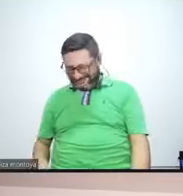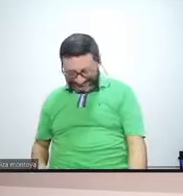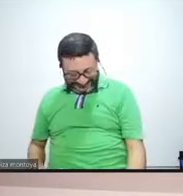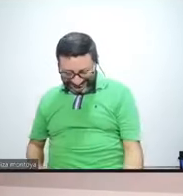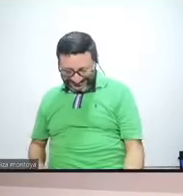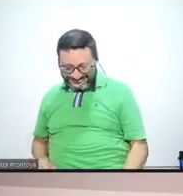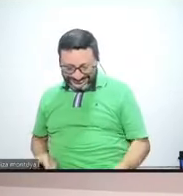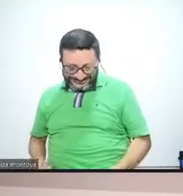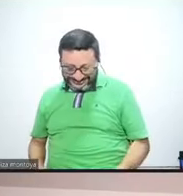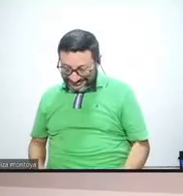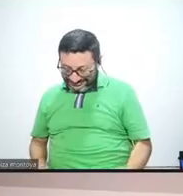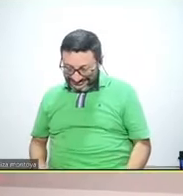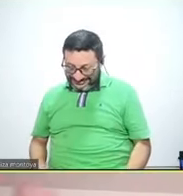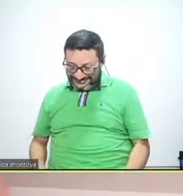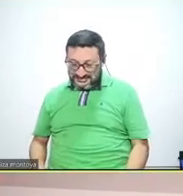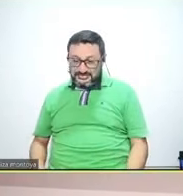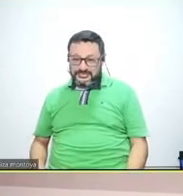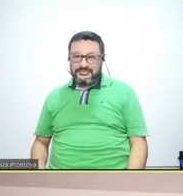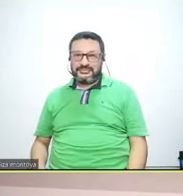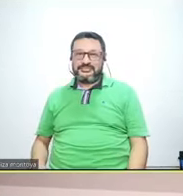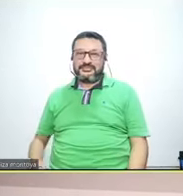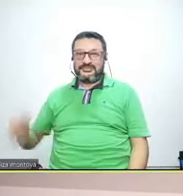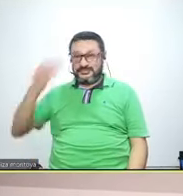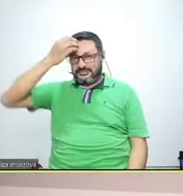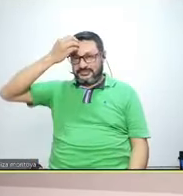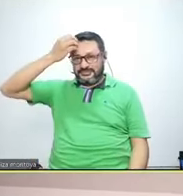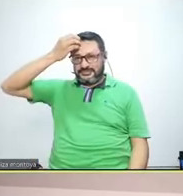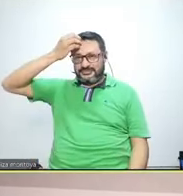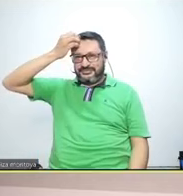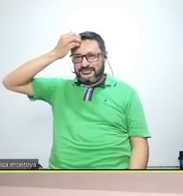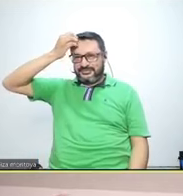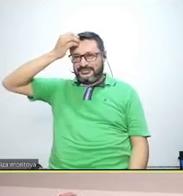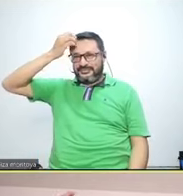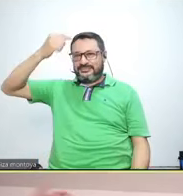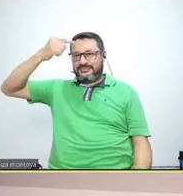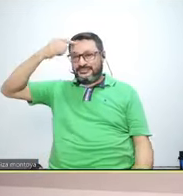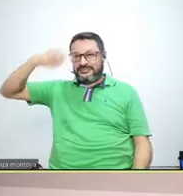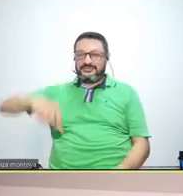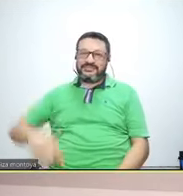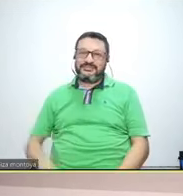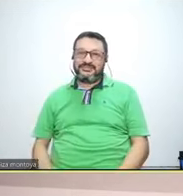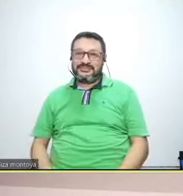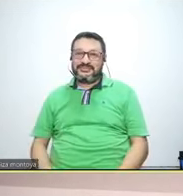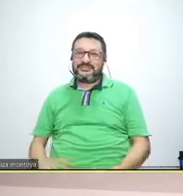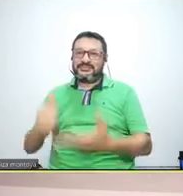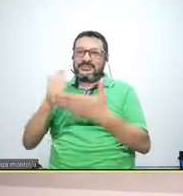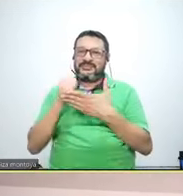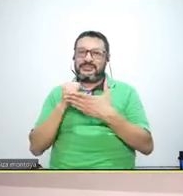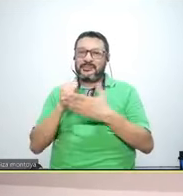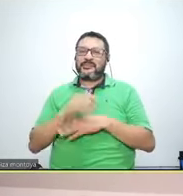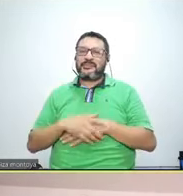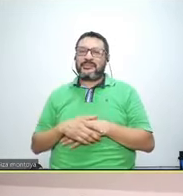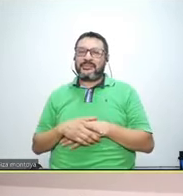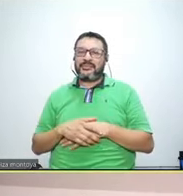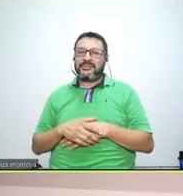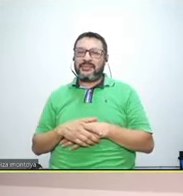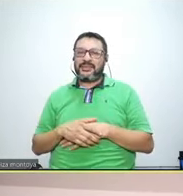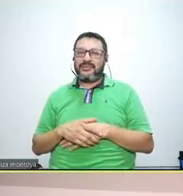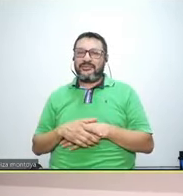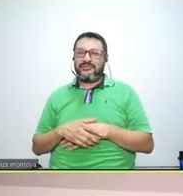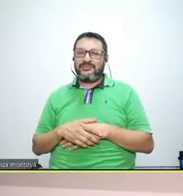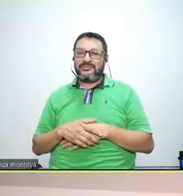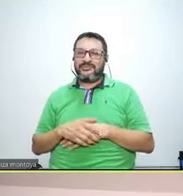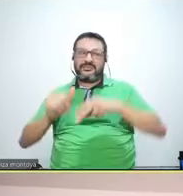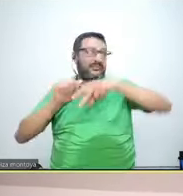Entonces, no, fue casualidades de la vida. Pero sí me ha ayudado mucho. Y qué más que, por ejemplo, nosotros como deportistas de